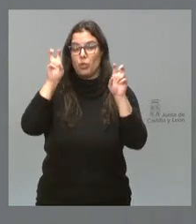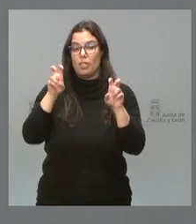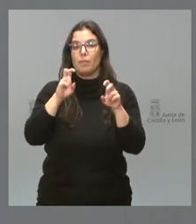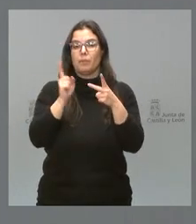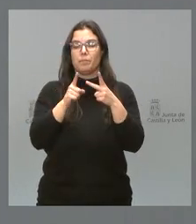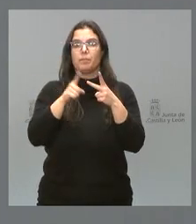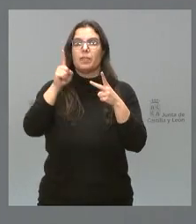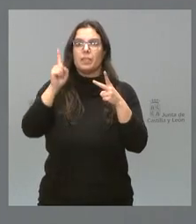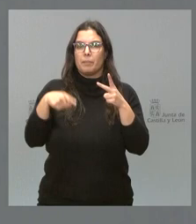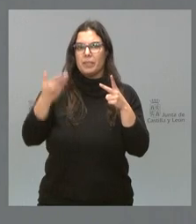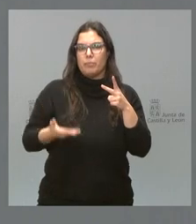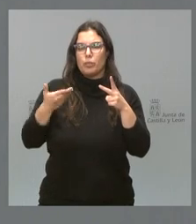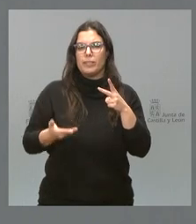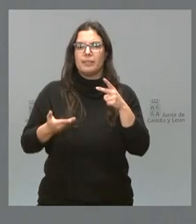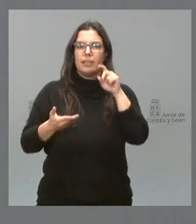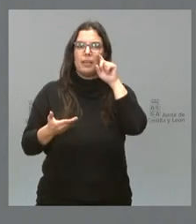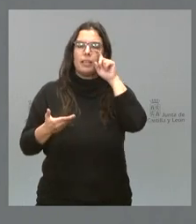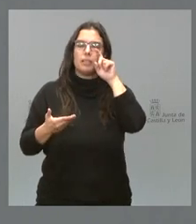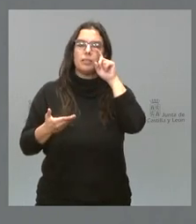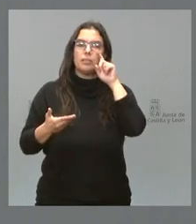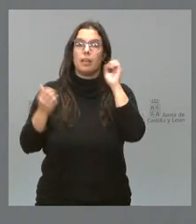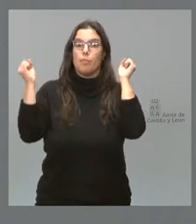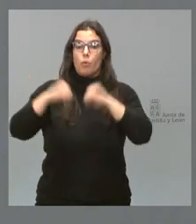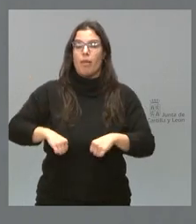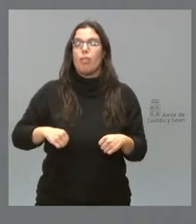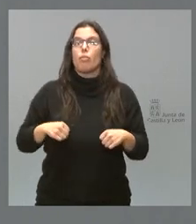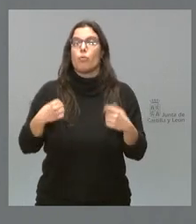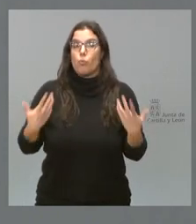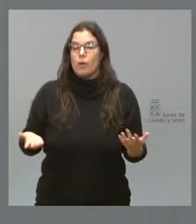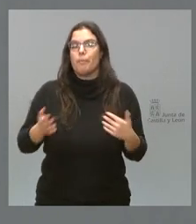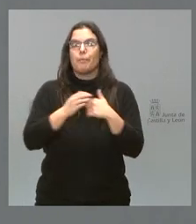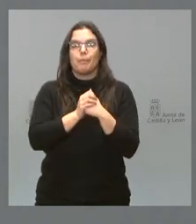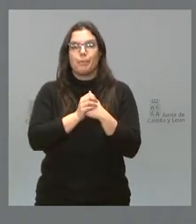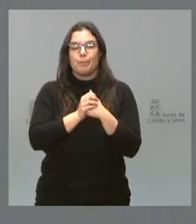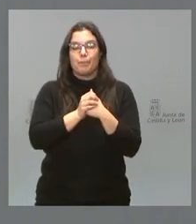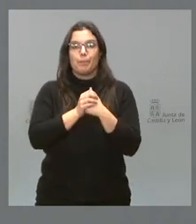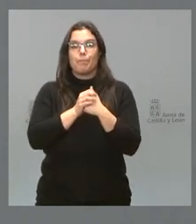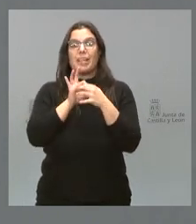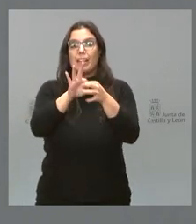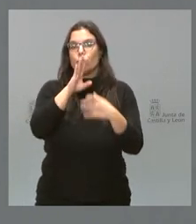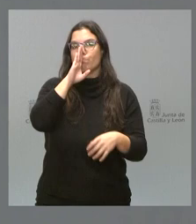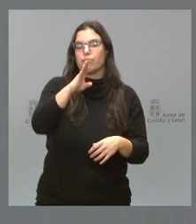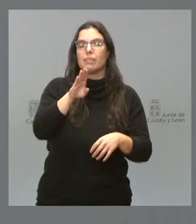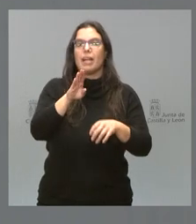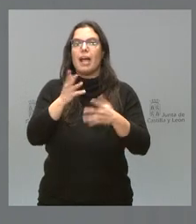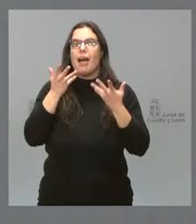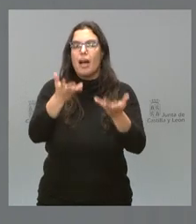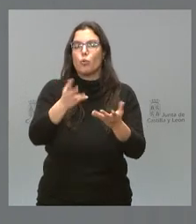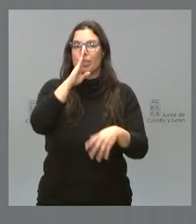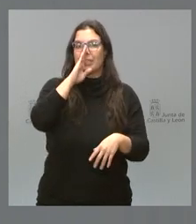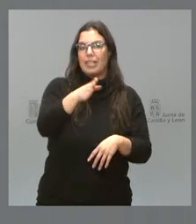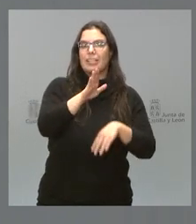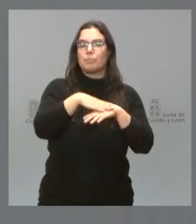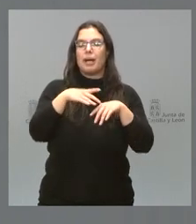muy relevante también de actuaciones aprobadas en este consejo de gobierno es el que tiene relación directa con ayudas directas